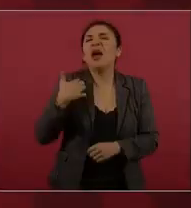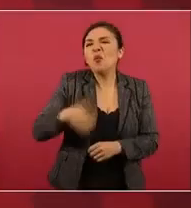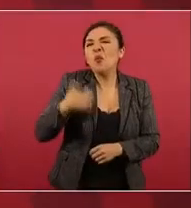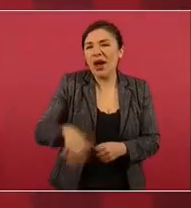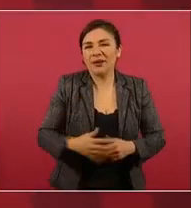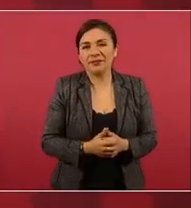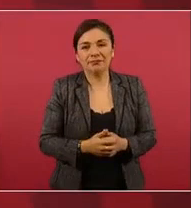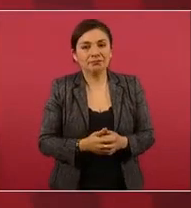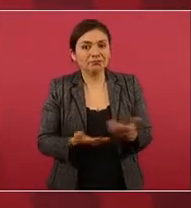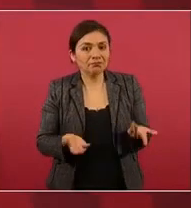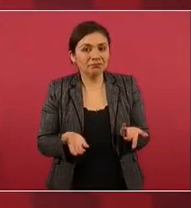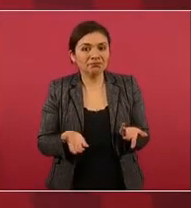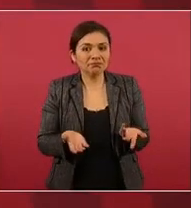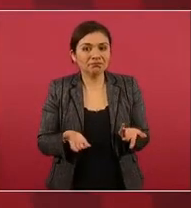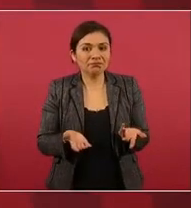bueno,